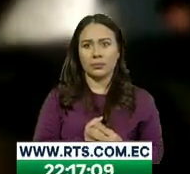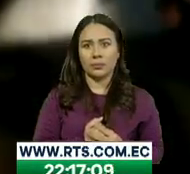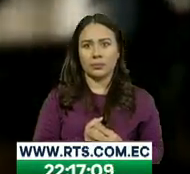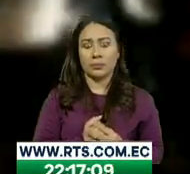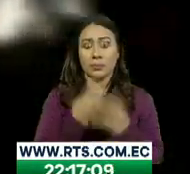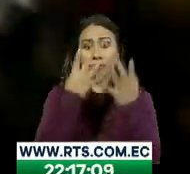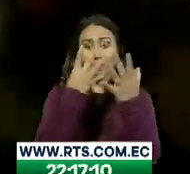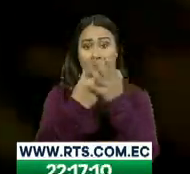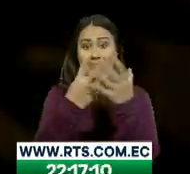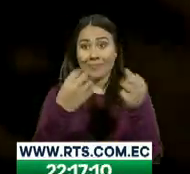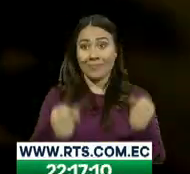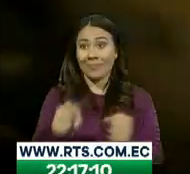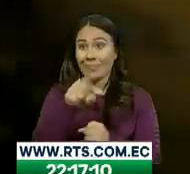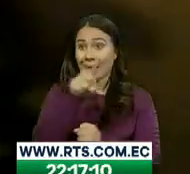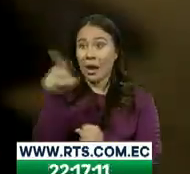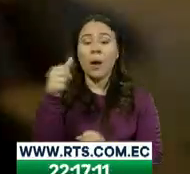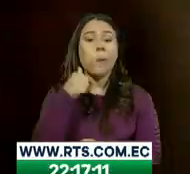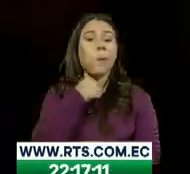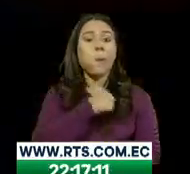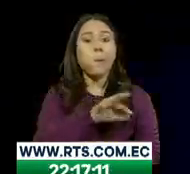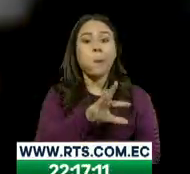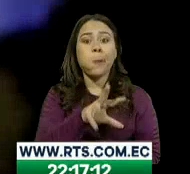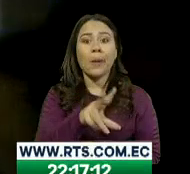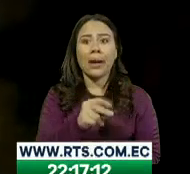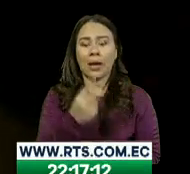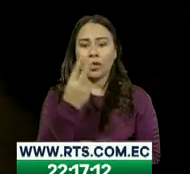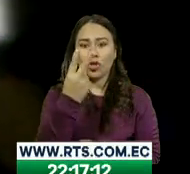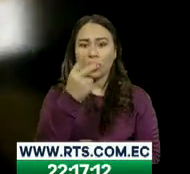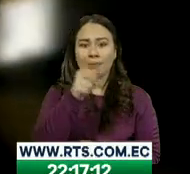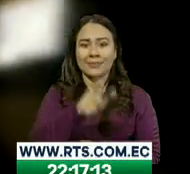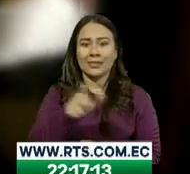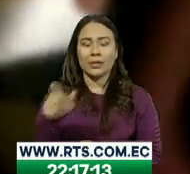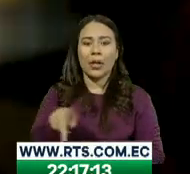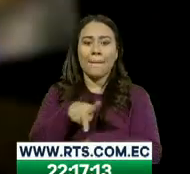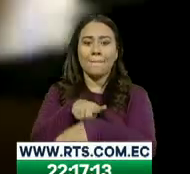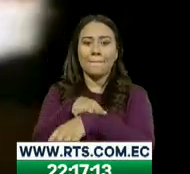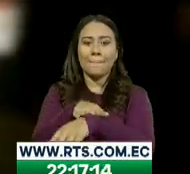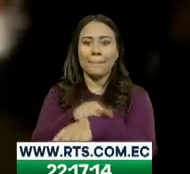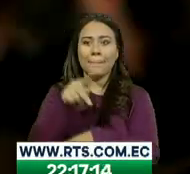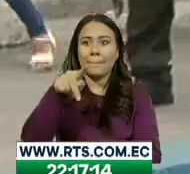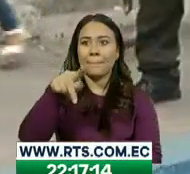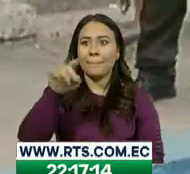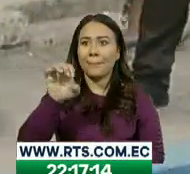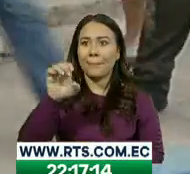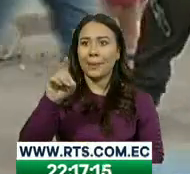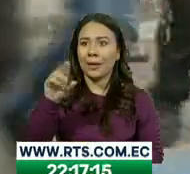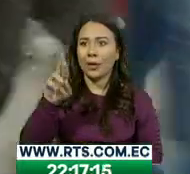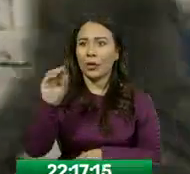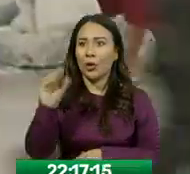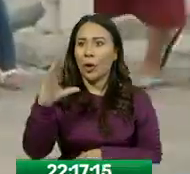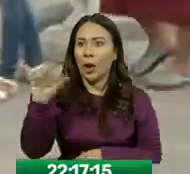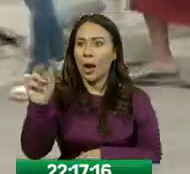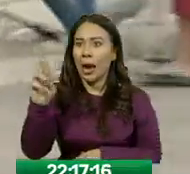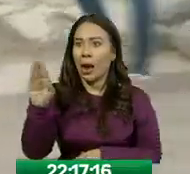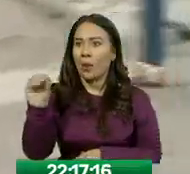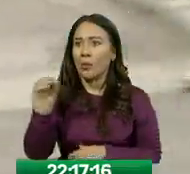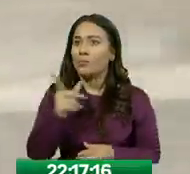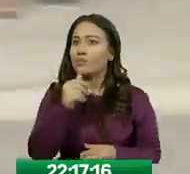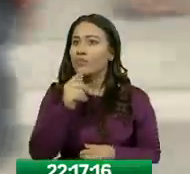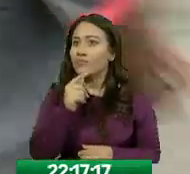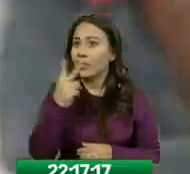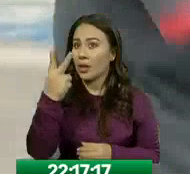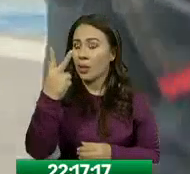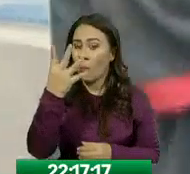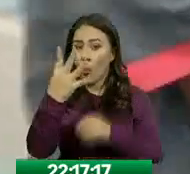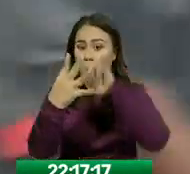Son los sospechosos de asaltar a una pareja de esposos en Pedro Carbo, provincia del Guayas. Los cuatro implicados fueron trasladados hasta